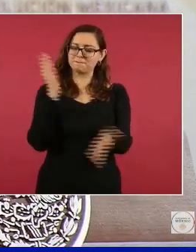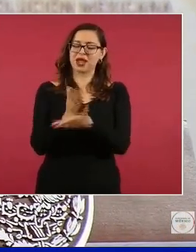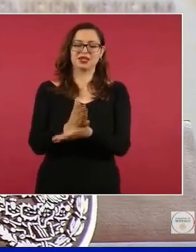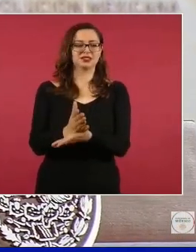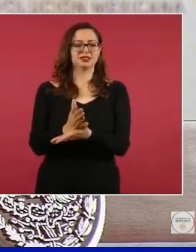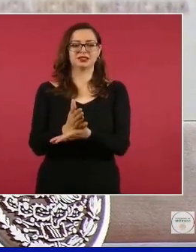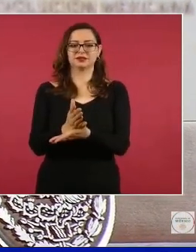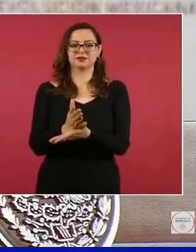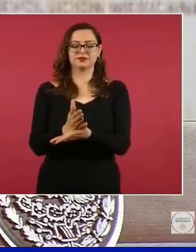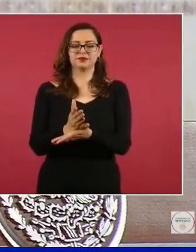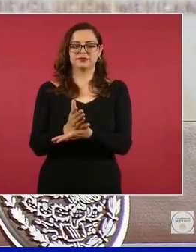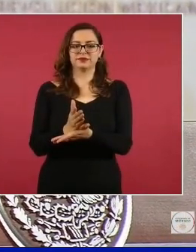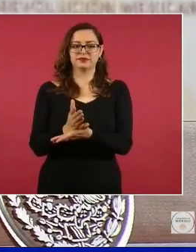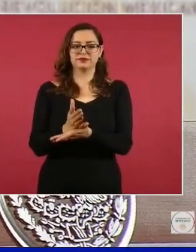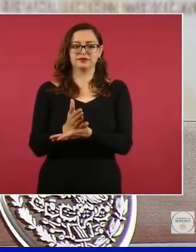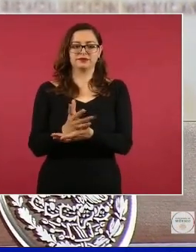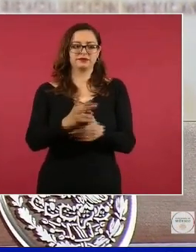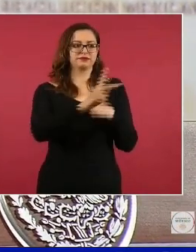de guerra,